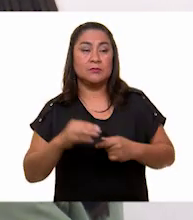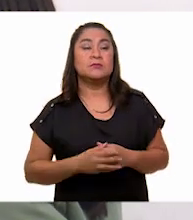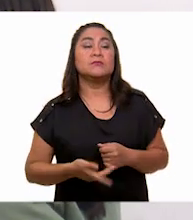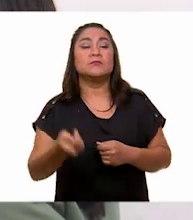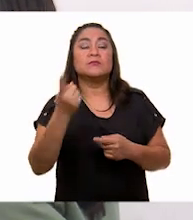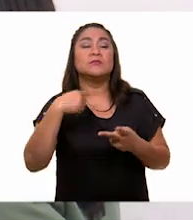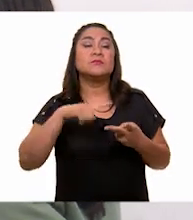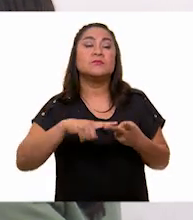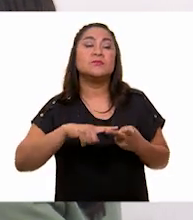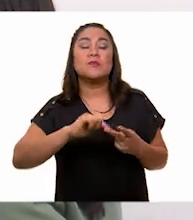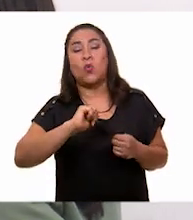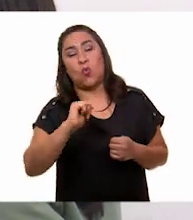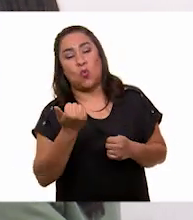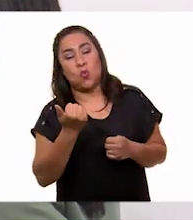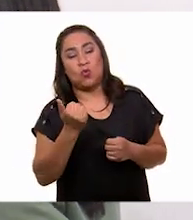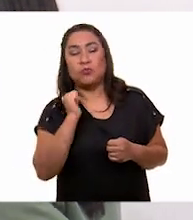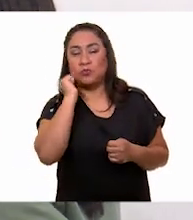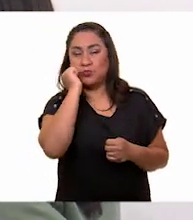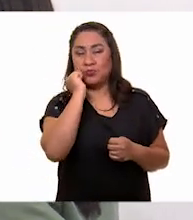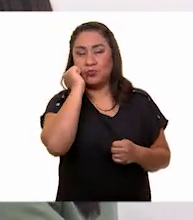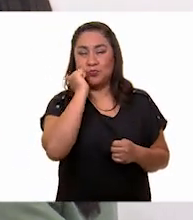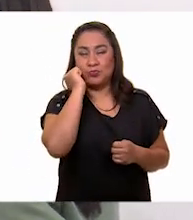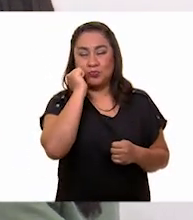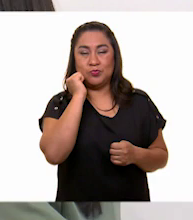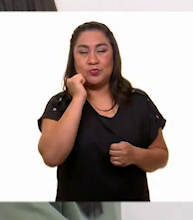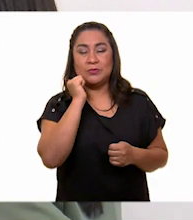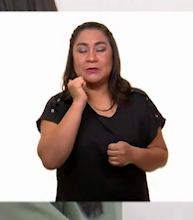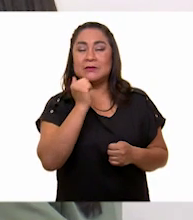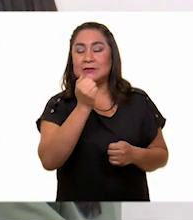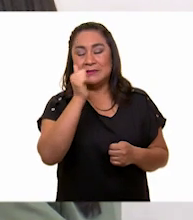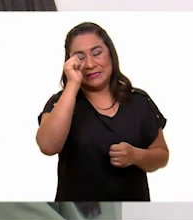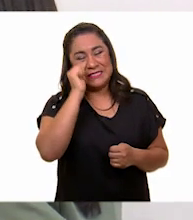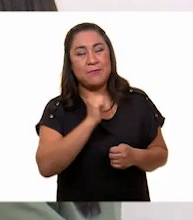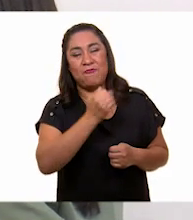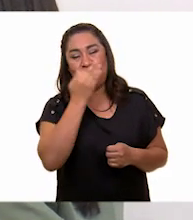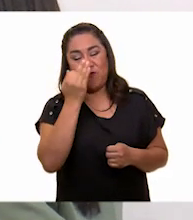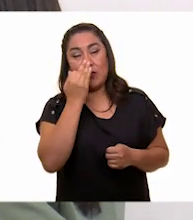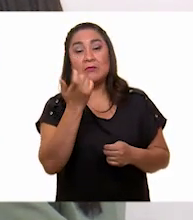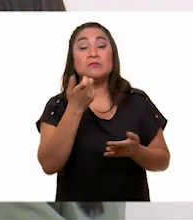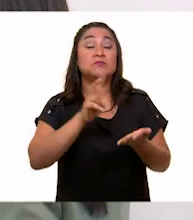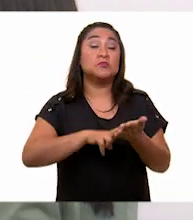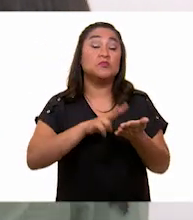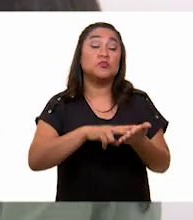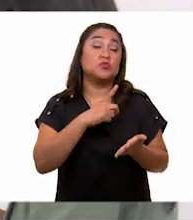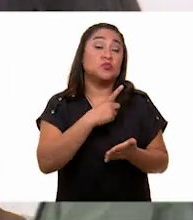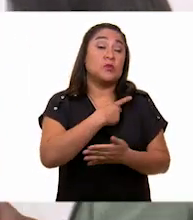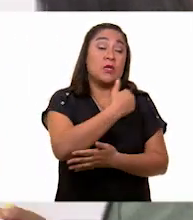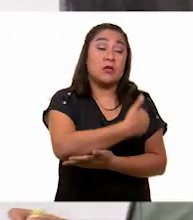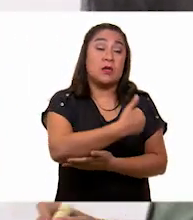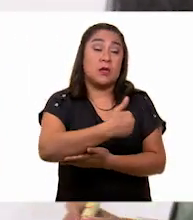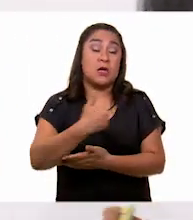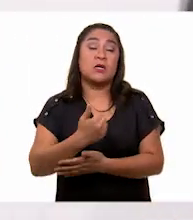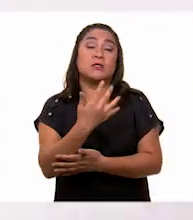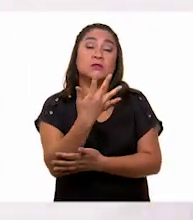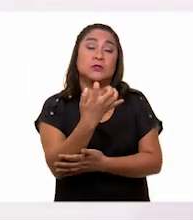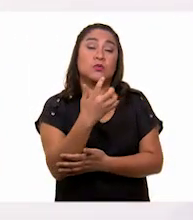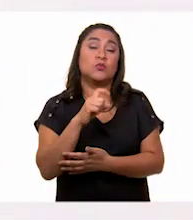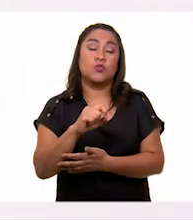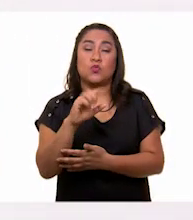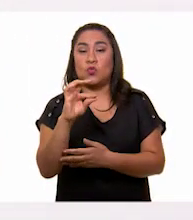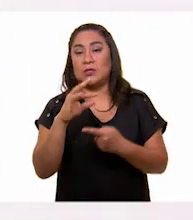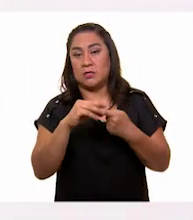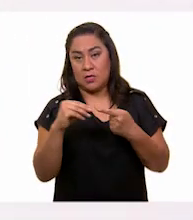y de la división de los siempre floral nos quedó 5 pesos con 40 centavos por